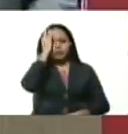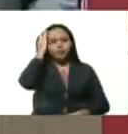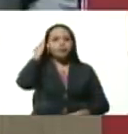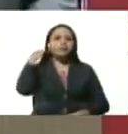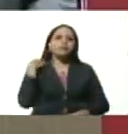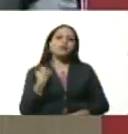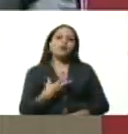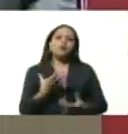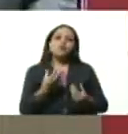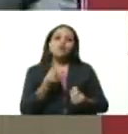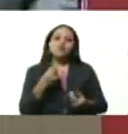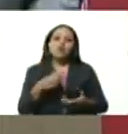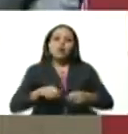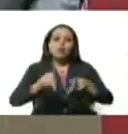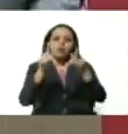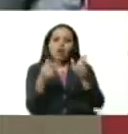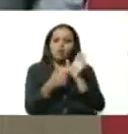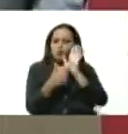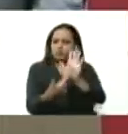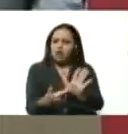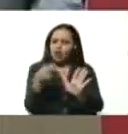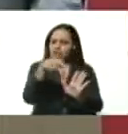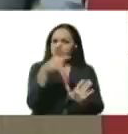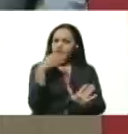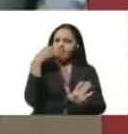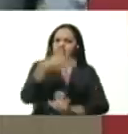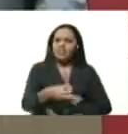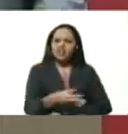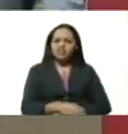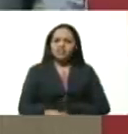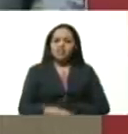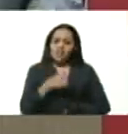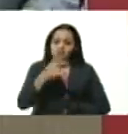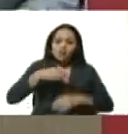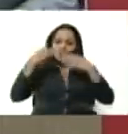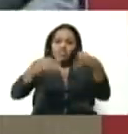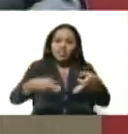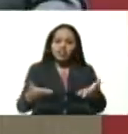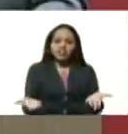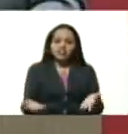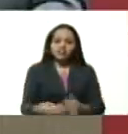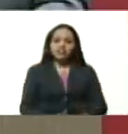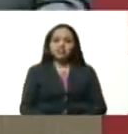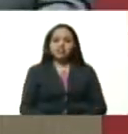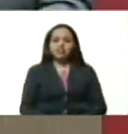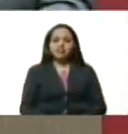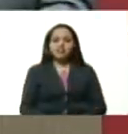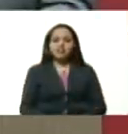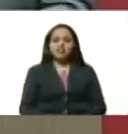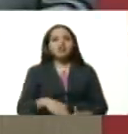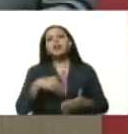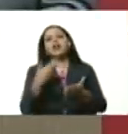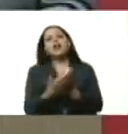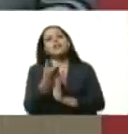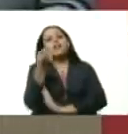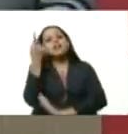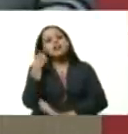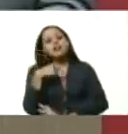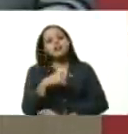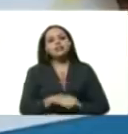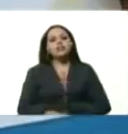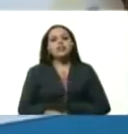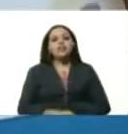las oportunidades en que hemos mostrado pruebas de que eso es así, de que eso es verdad. Hasta el día de ayer,